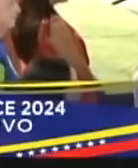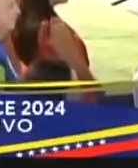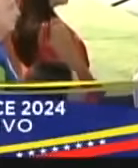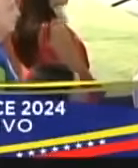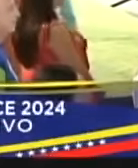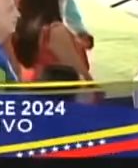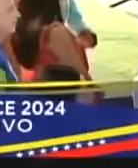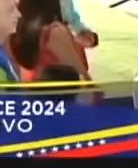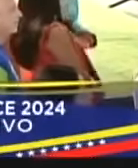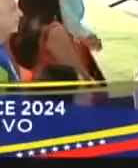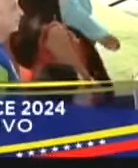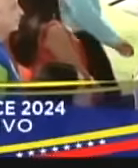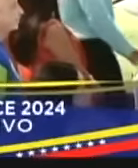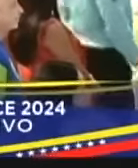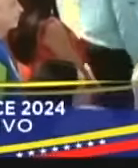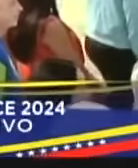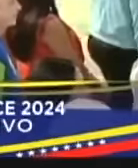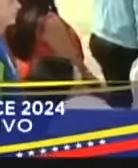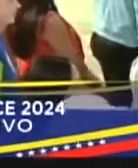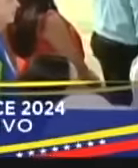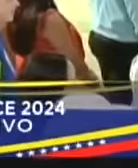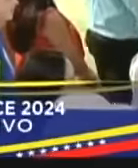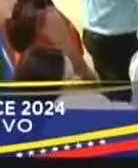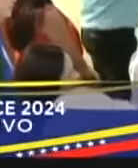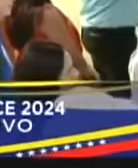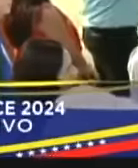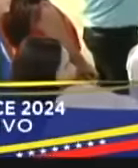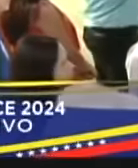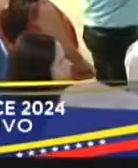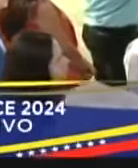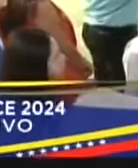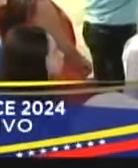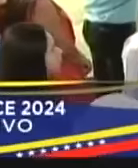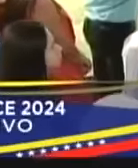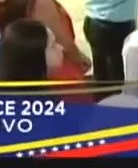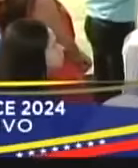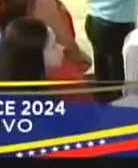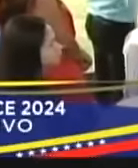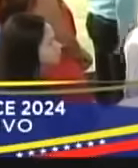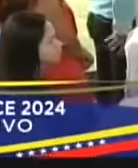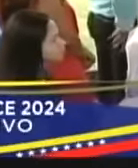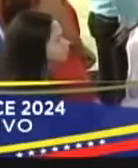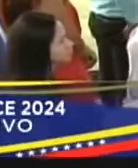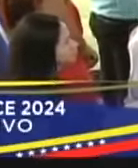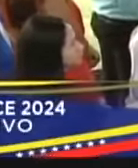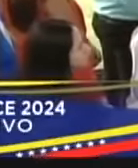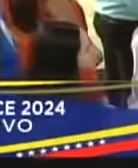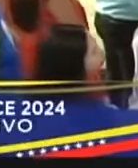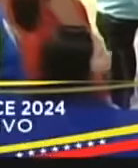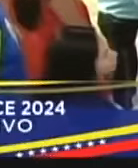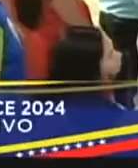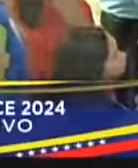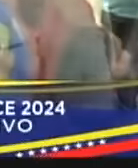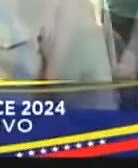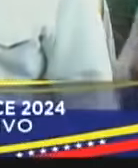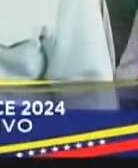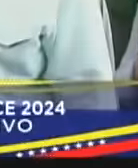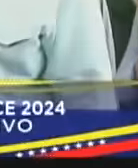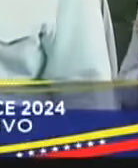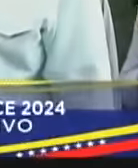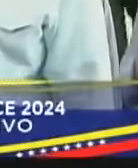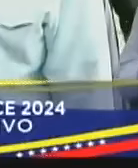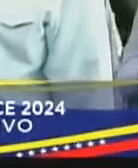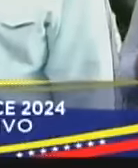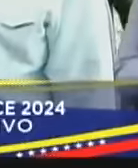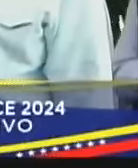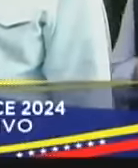Arrendajo y turupial, ya anda solo esa vereda, los pies llenan de ese carro. Se llena más profundo, la mala ruga en la faz,